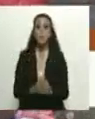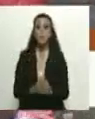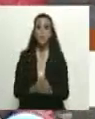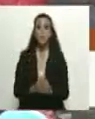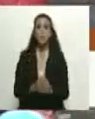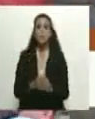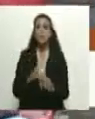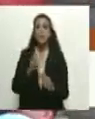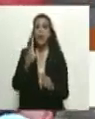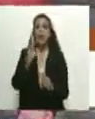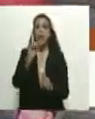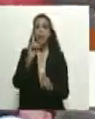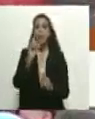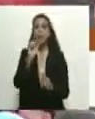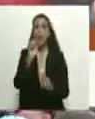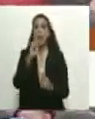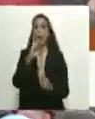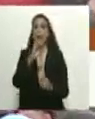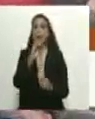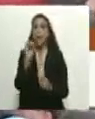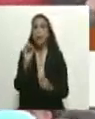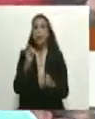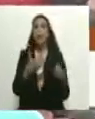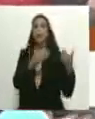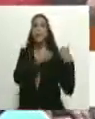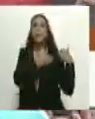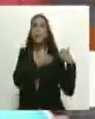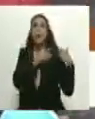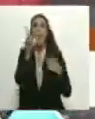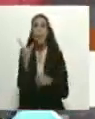Darío Castillo, responsable indígena del PSUV.